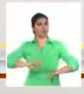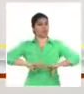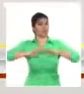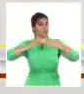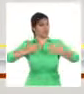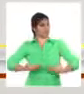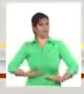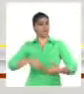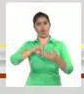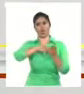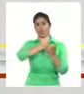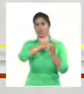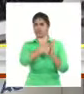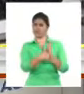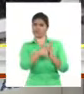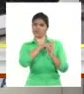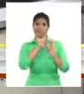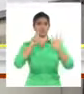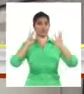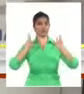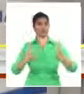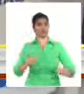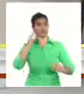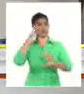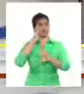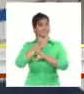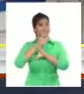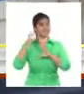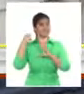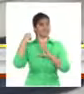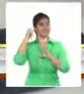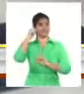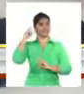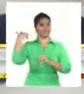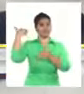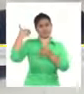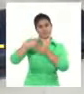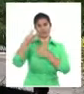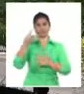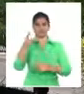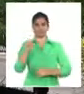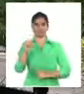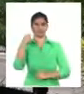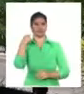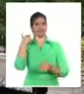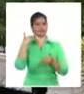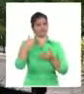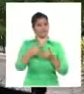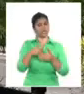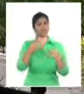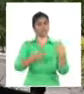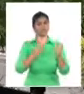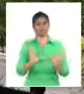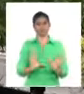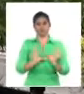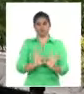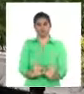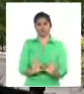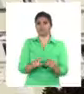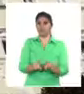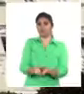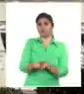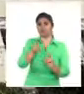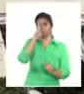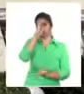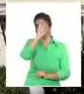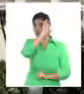parte de sus resultados científicos durante 30 años. En este sentido, se estrechan vínculos de trabajo con el Hospital Materno Sur